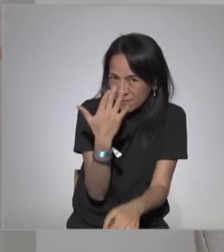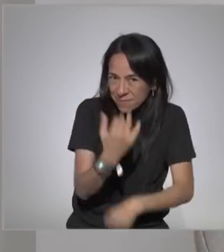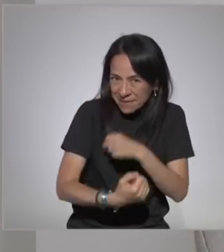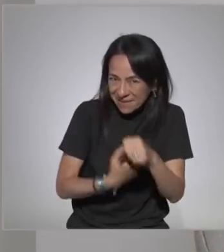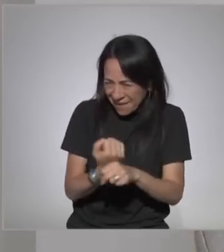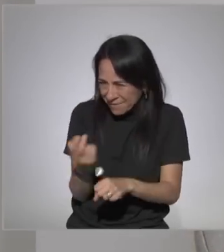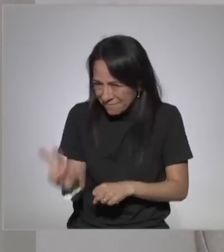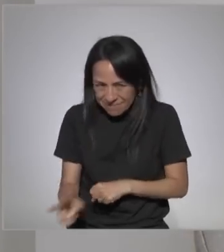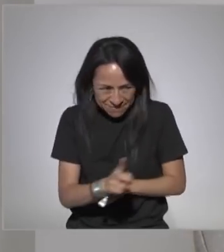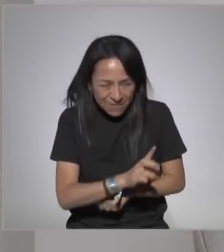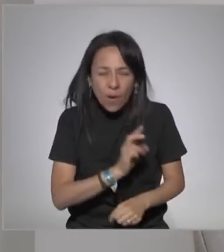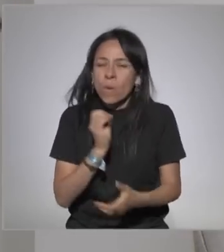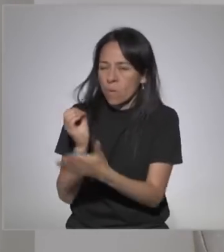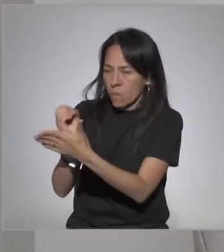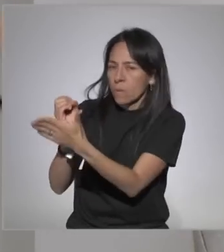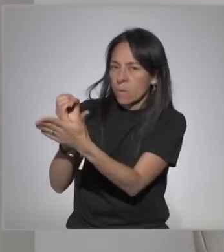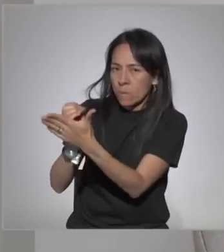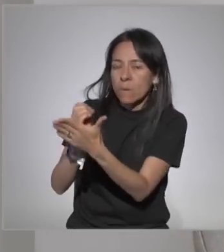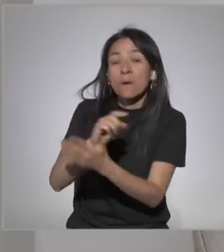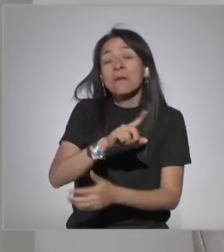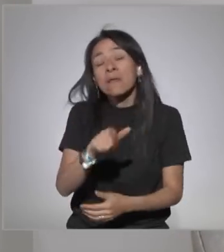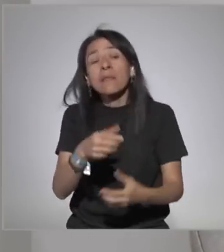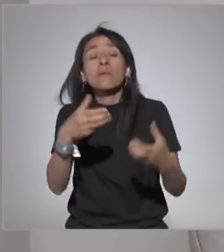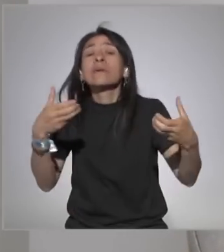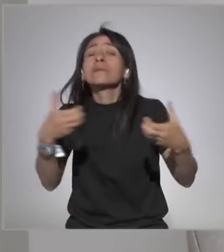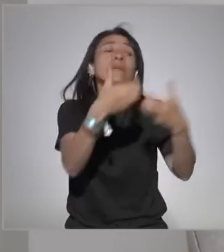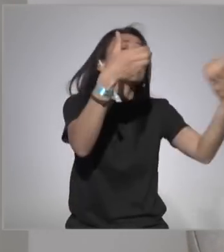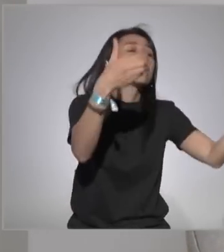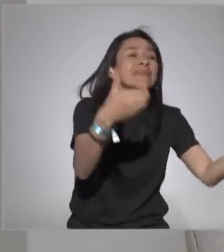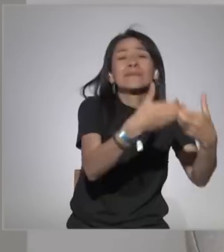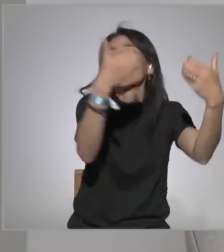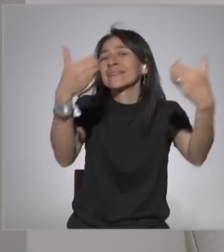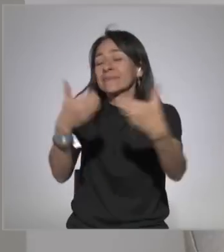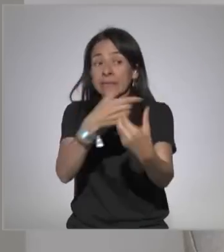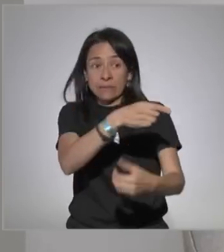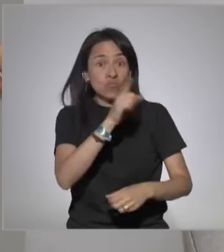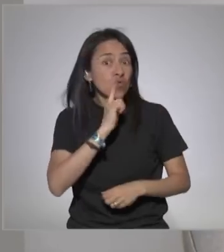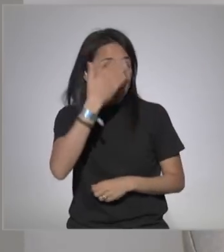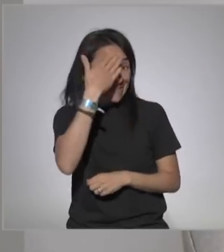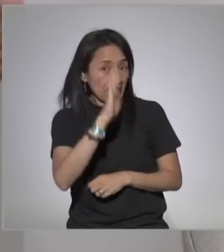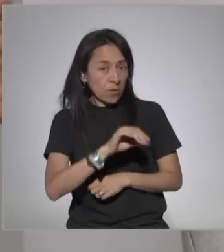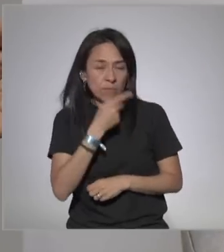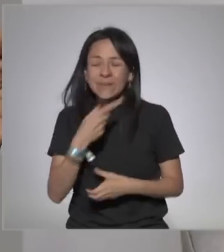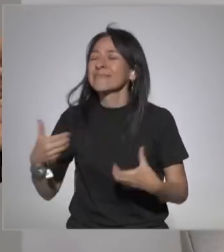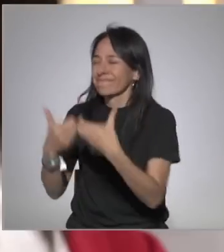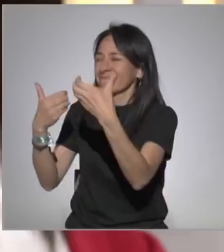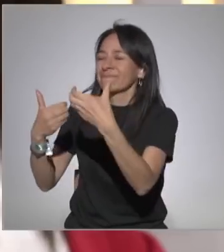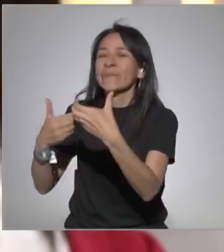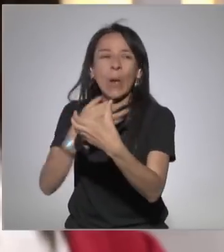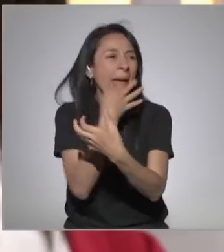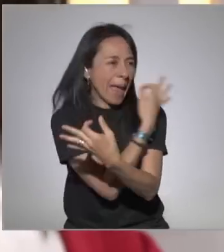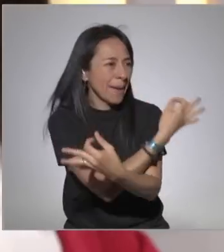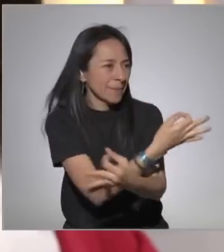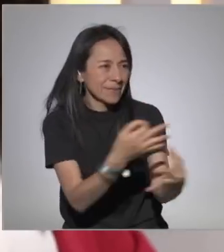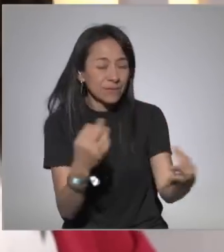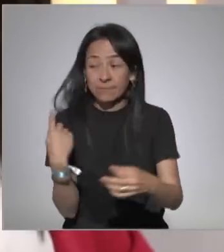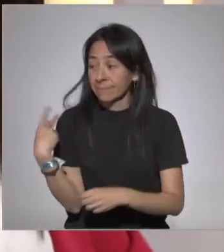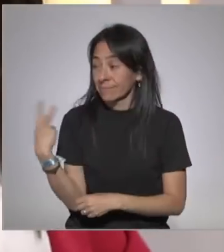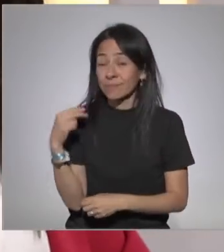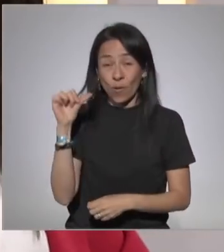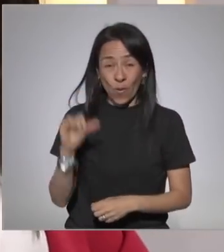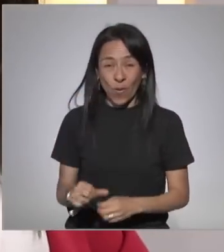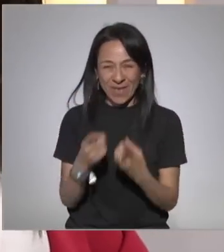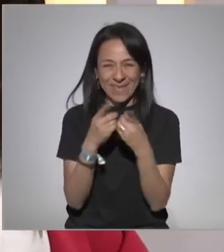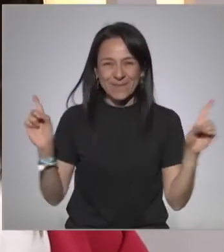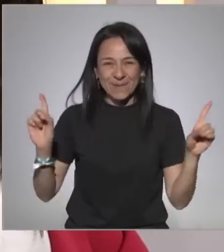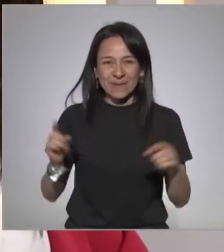que dejaron de, que el brindis, que no sé qué, entonces la señora dijo, bueno, les quiero avisar que hoy nos divorciamos, ¿no? Entonces quedaron así como